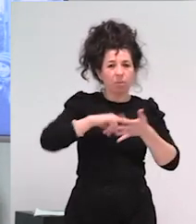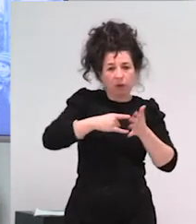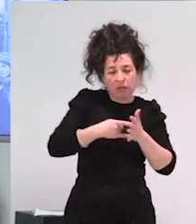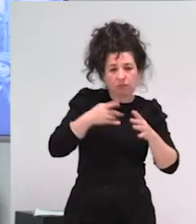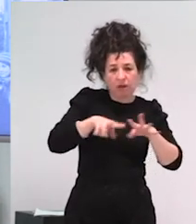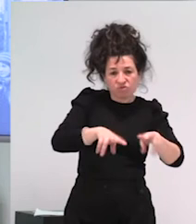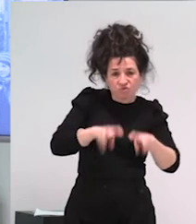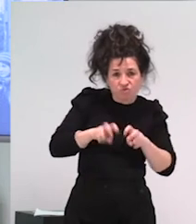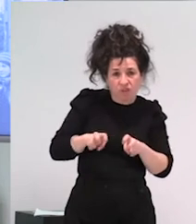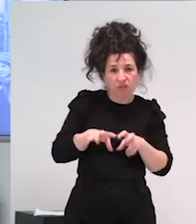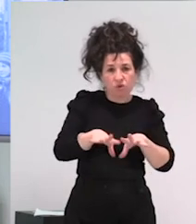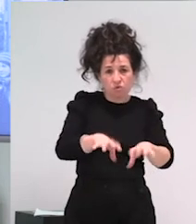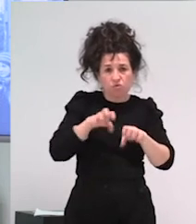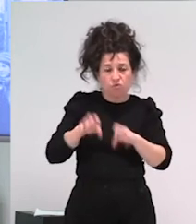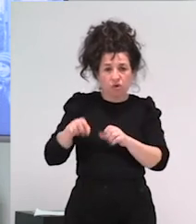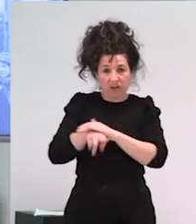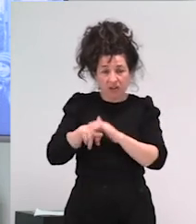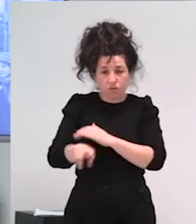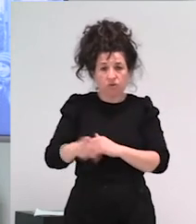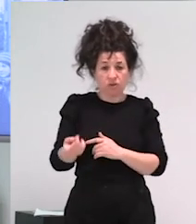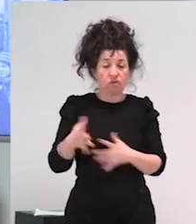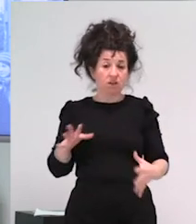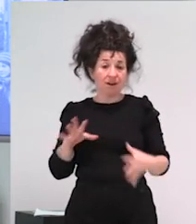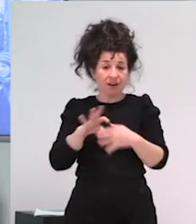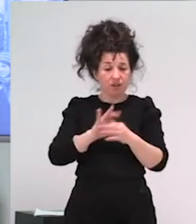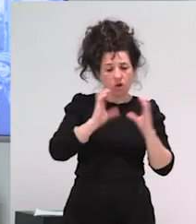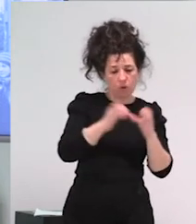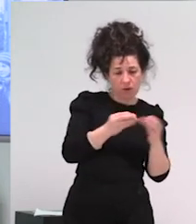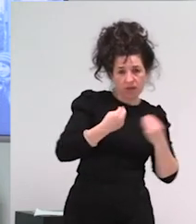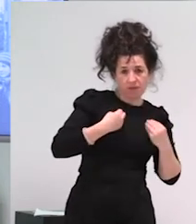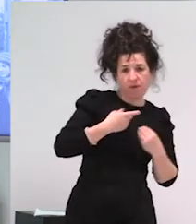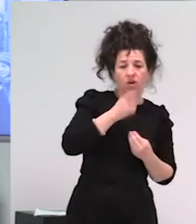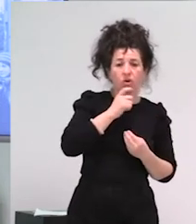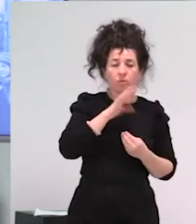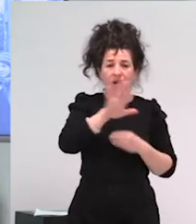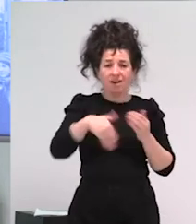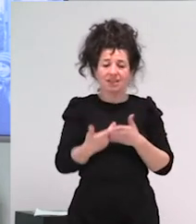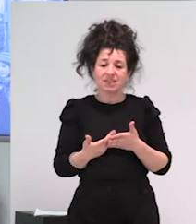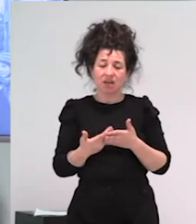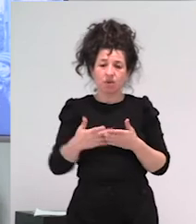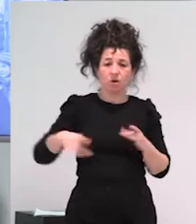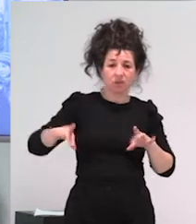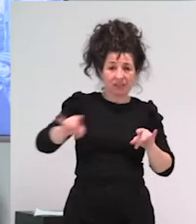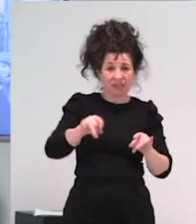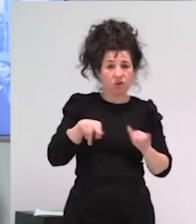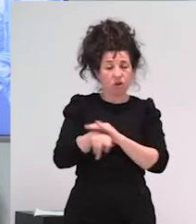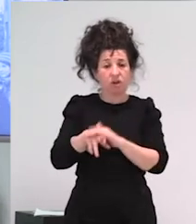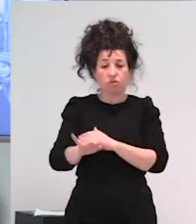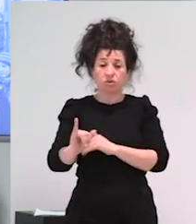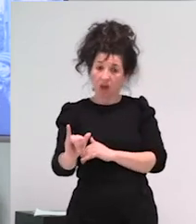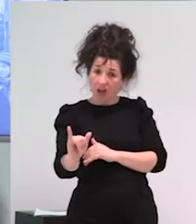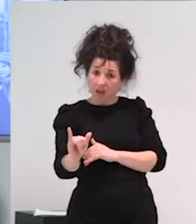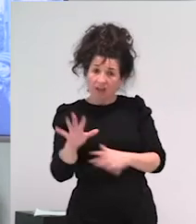que vinculan desde cómo vive la comunidad hasta cómo se relaciona con los recursos que tienen encima, que tienen en